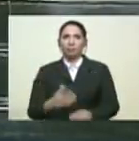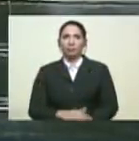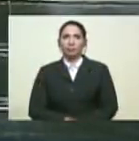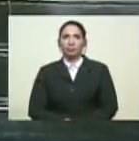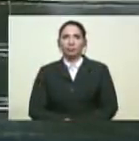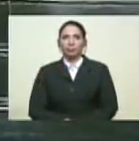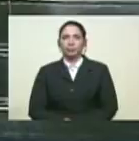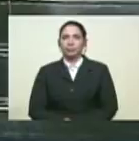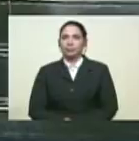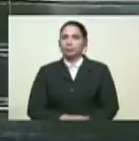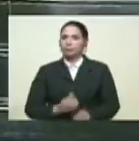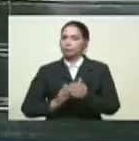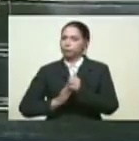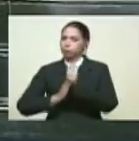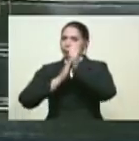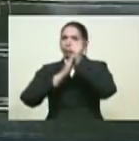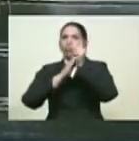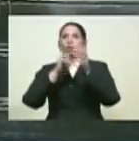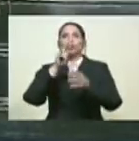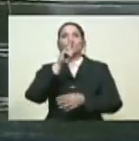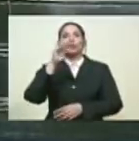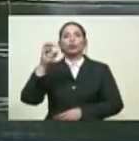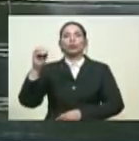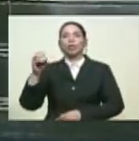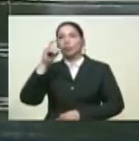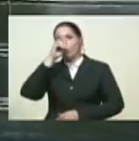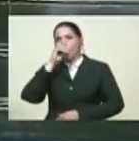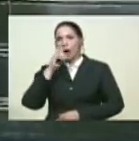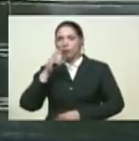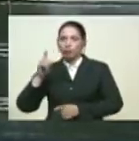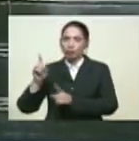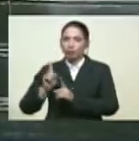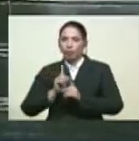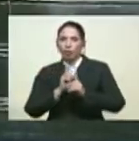heroico de 200 años recorrido en la batalla de ideas,